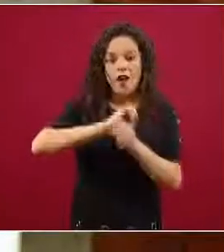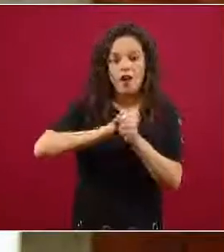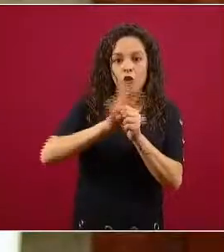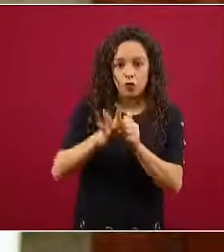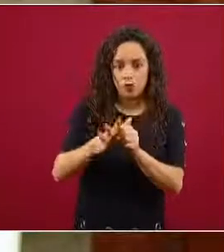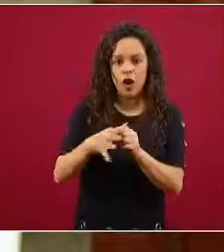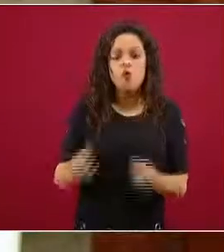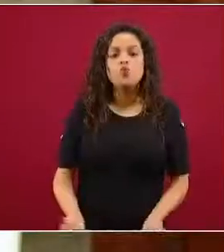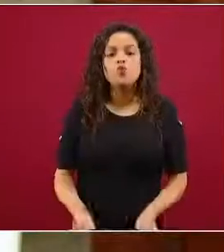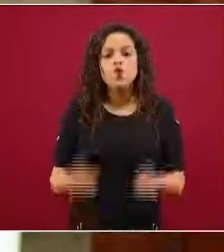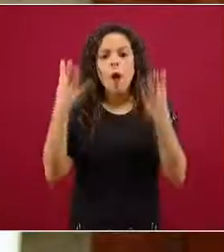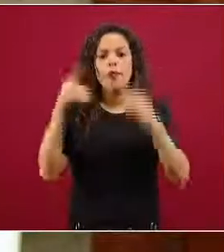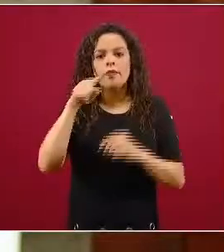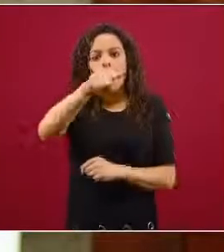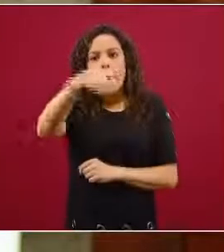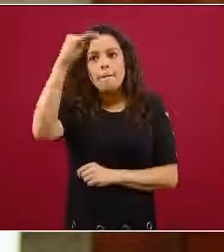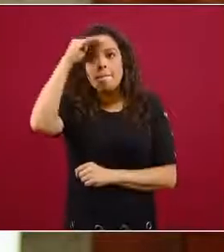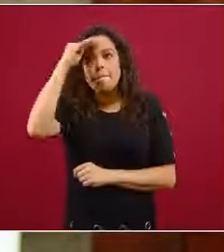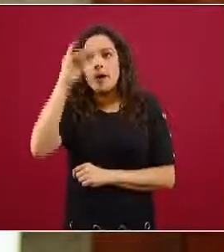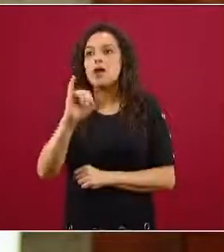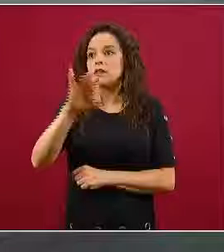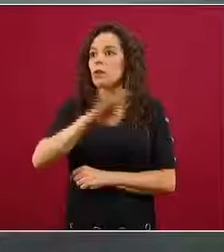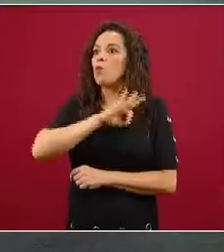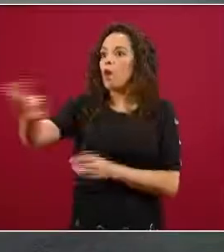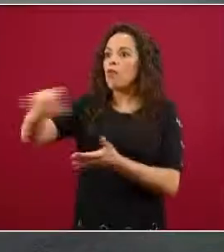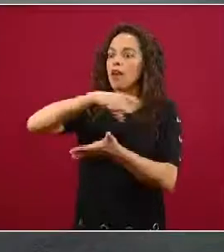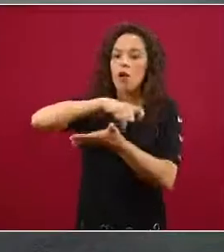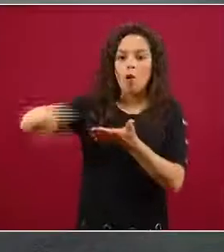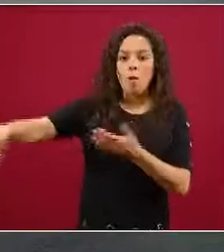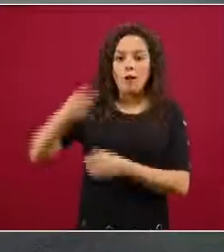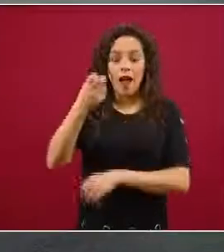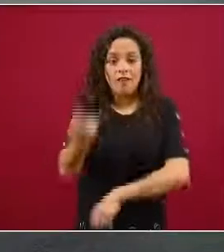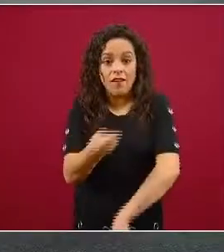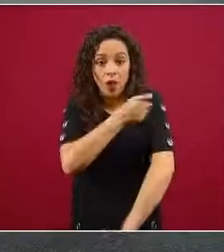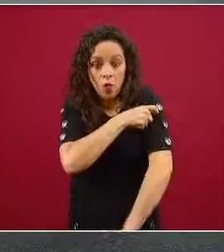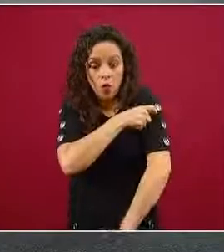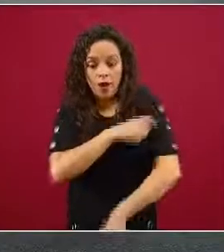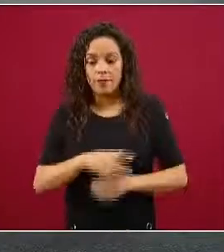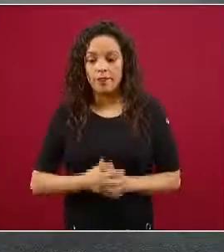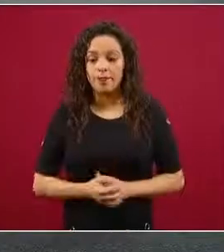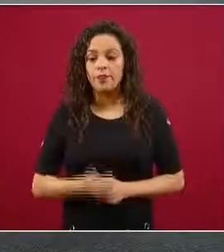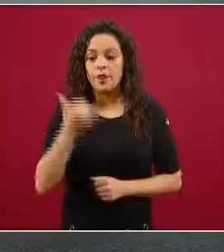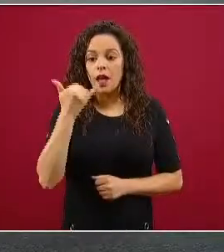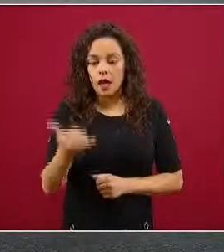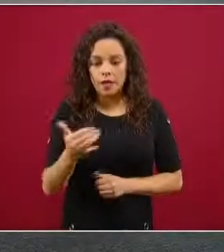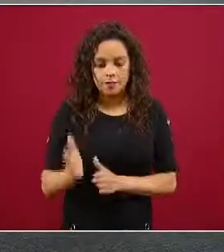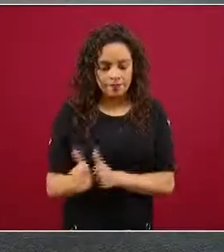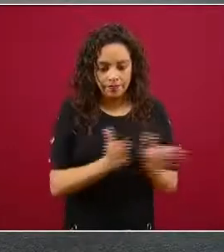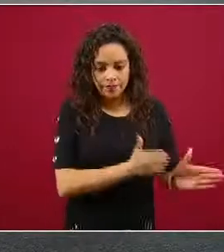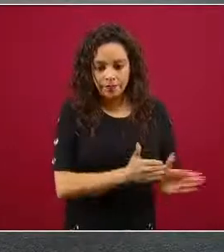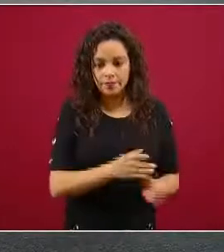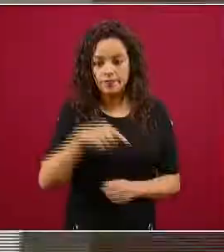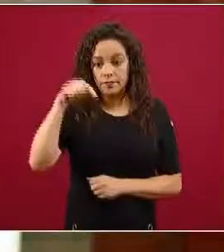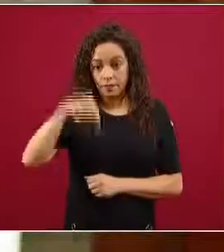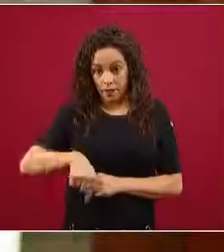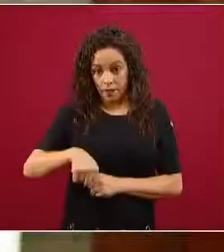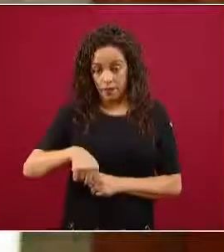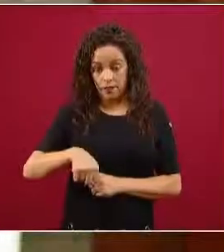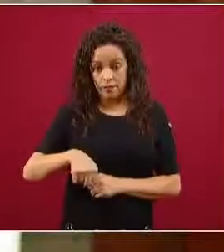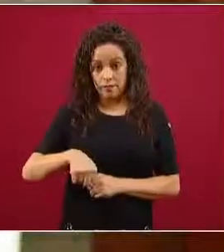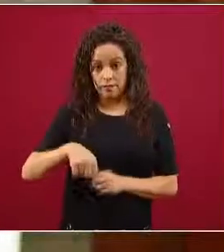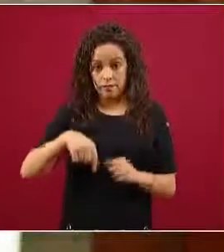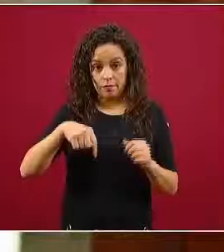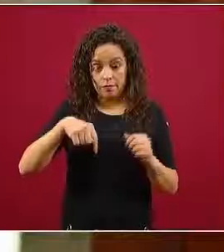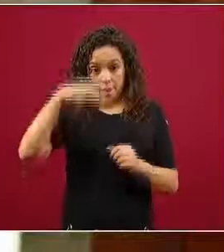de compra de este tipo de vacuna? Y dos, si nos puede hablar un poco de las pruebas. Argentina es el único país en Latinoamérica, según la revista